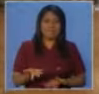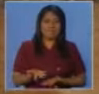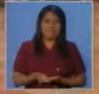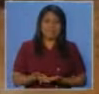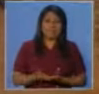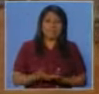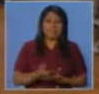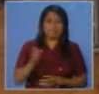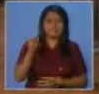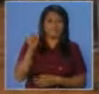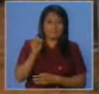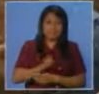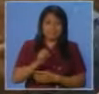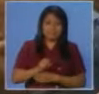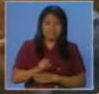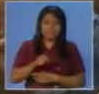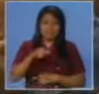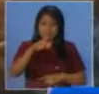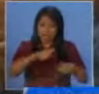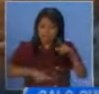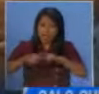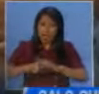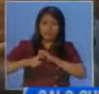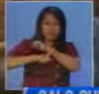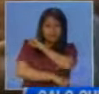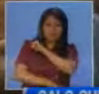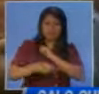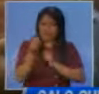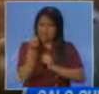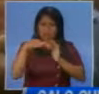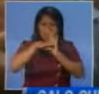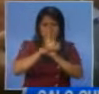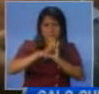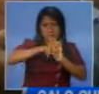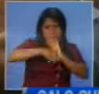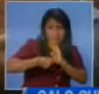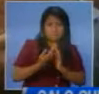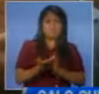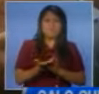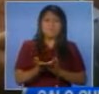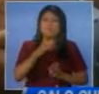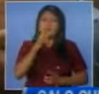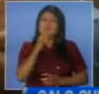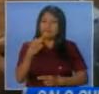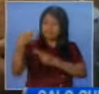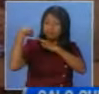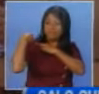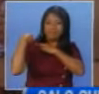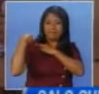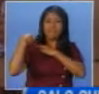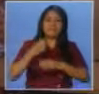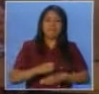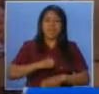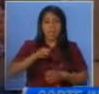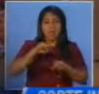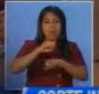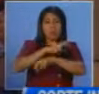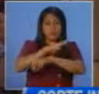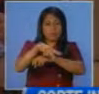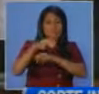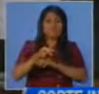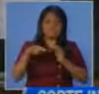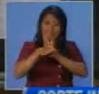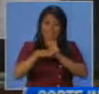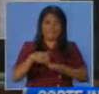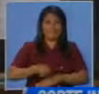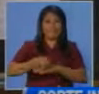atribuciones sobre los delitos financieros la tiene justamente la Superintendencia de Bancos. A partir de las 2:30